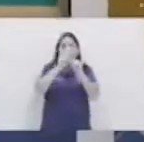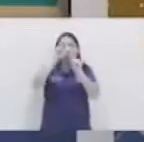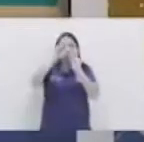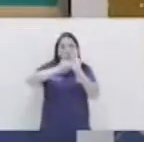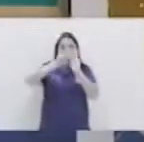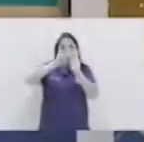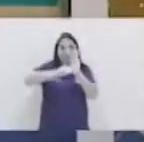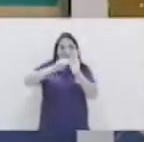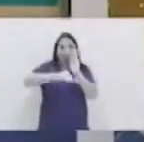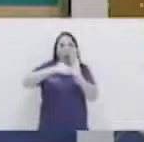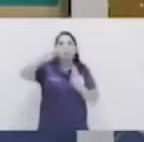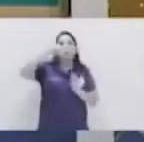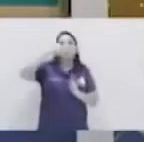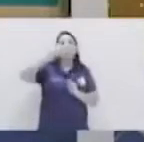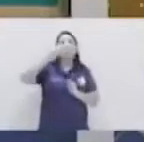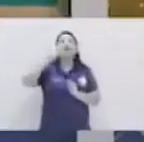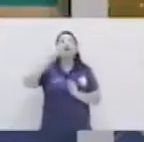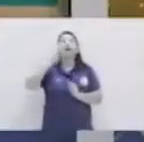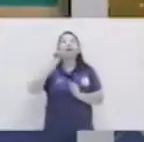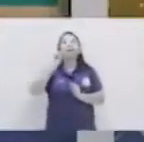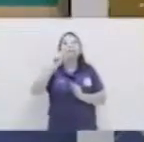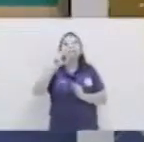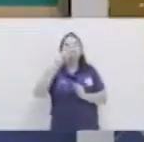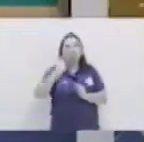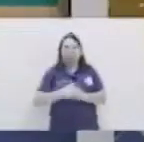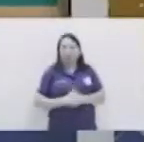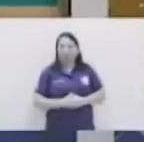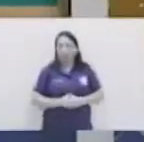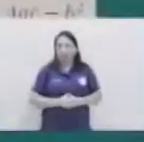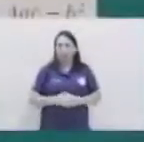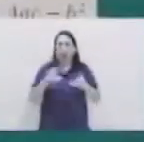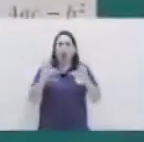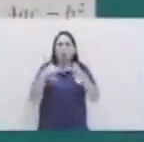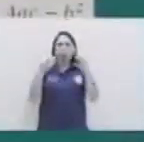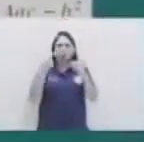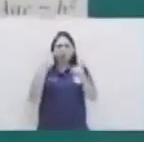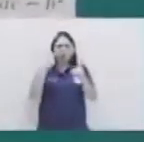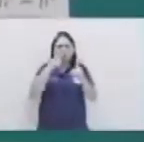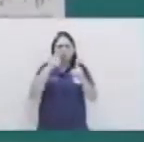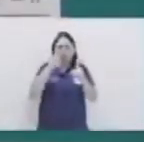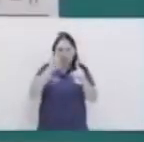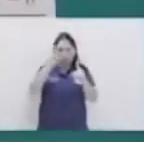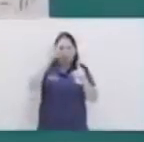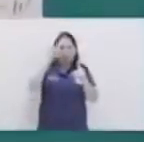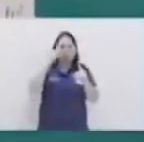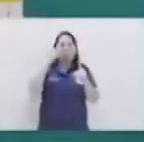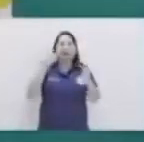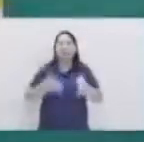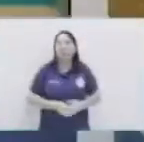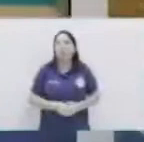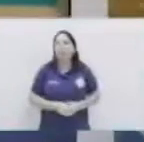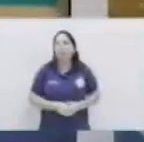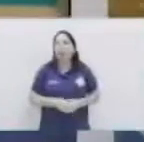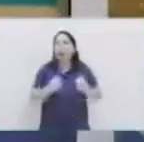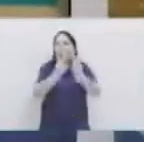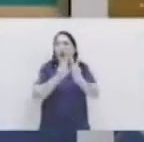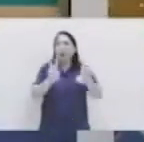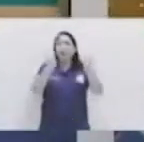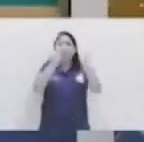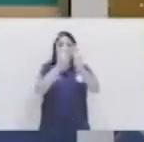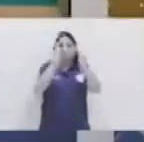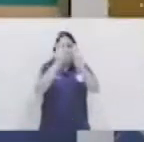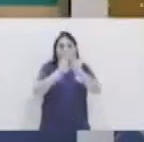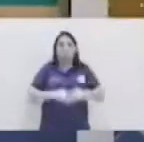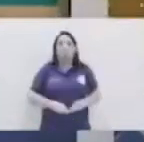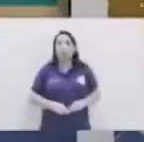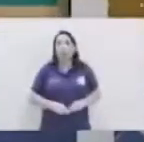más bajo de nuestra parábola. Ahora, ¿qué vamos a hacer para poder encontrarlo? Vamos a utilizar el valor, que en este